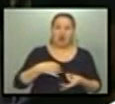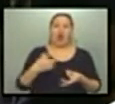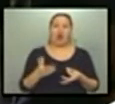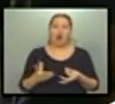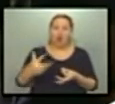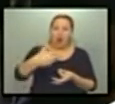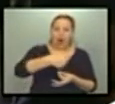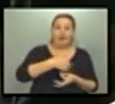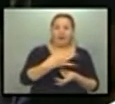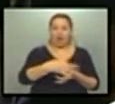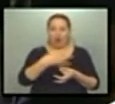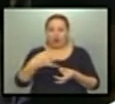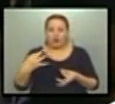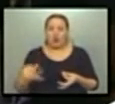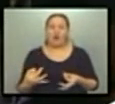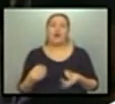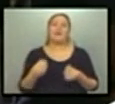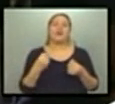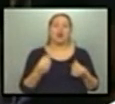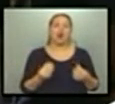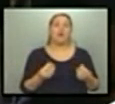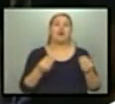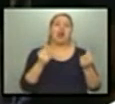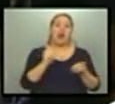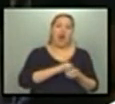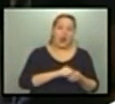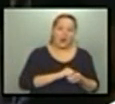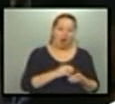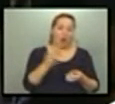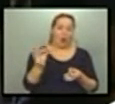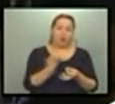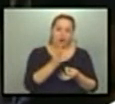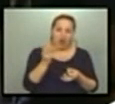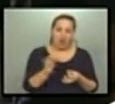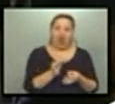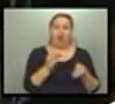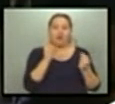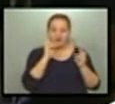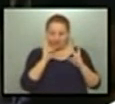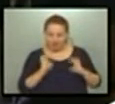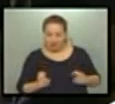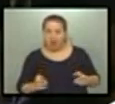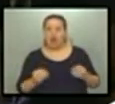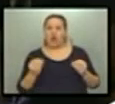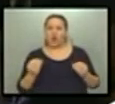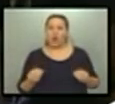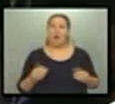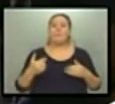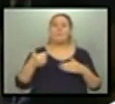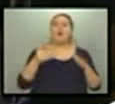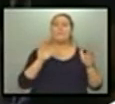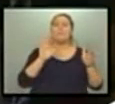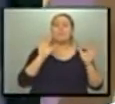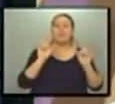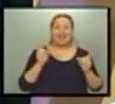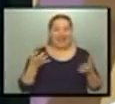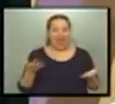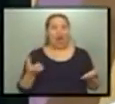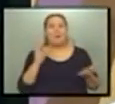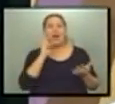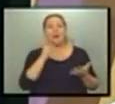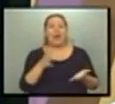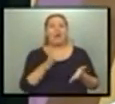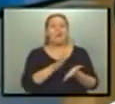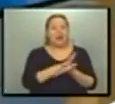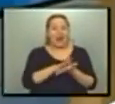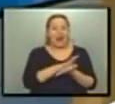costura. El proceso de confección indirecto, que es lavado, bordado, revisión, empaque. ¿Qué es lo que vos decís? Claro, ¿no? Los prelavados. Sí, para que se vean bien gastados, como